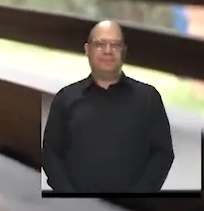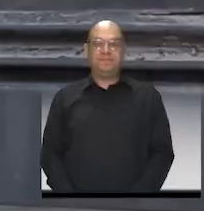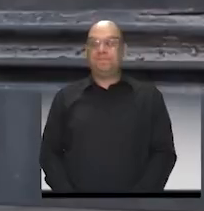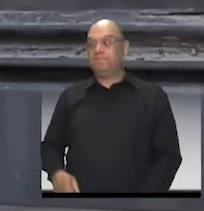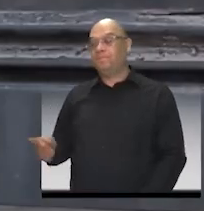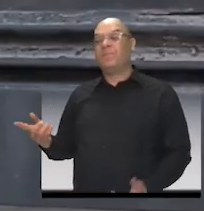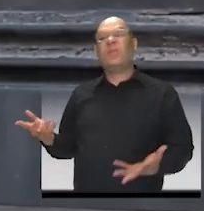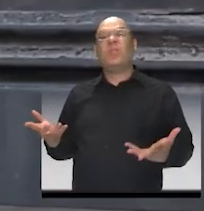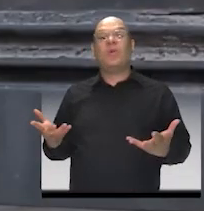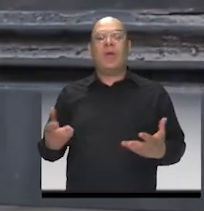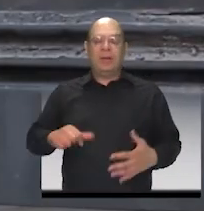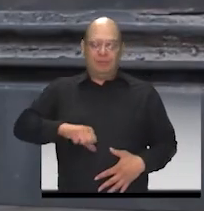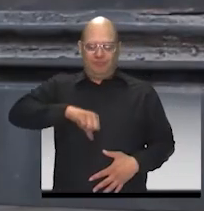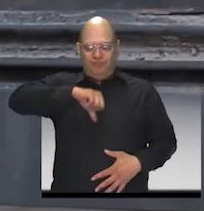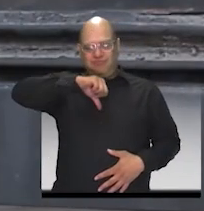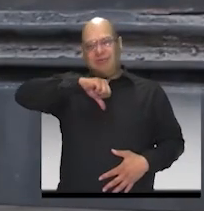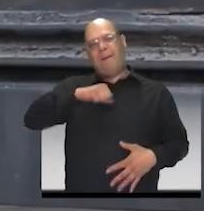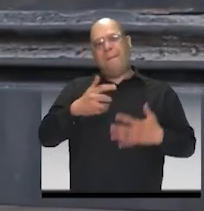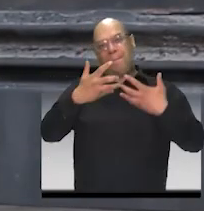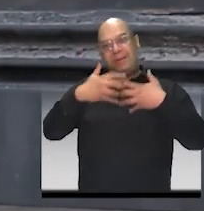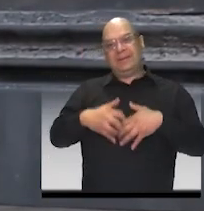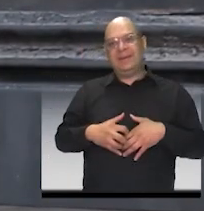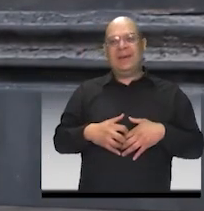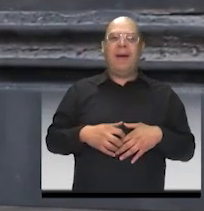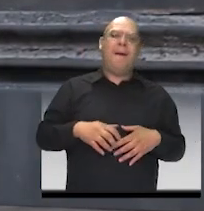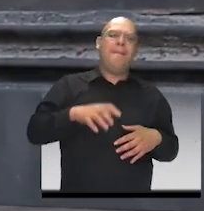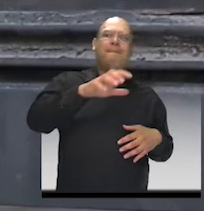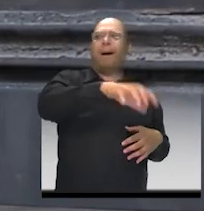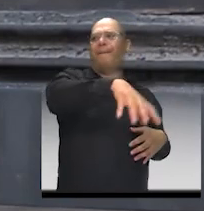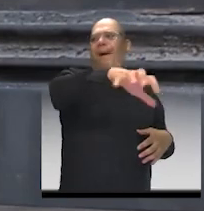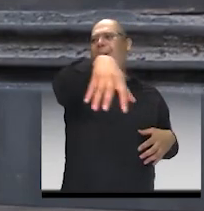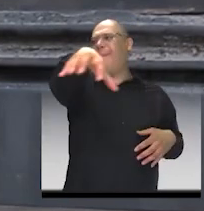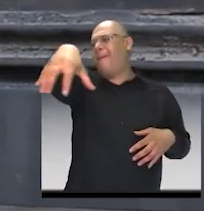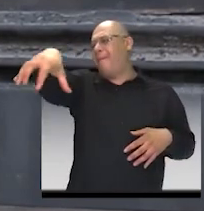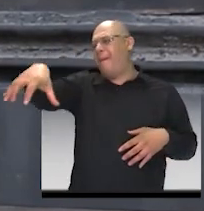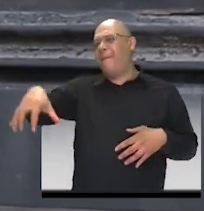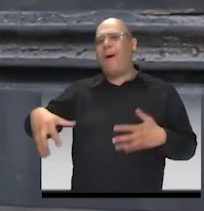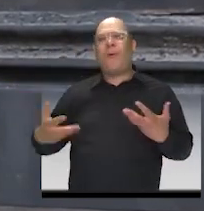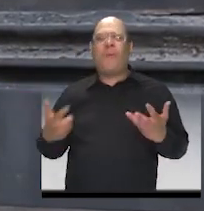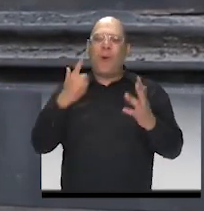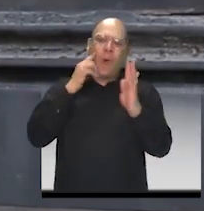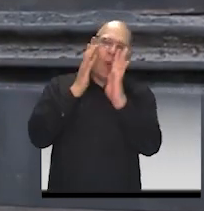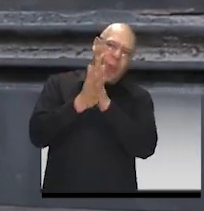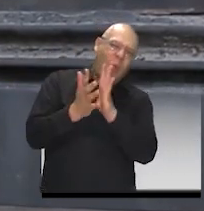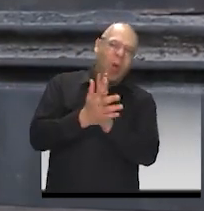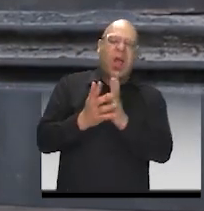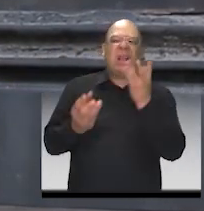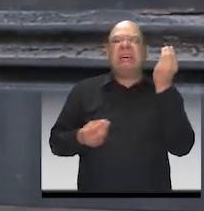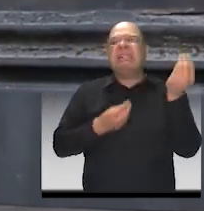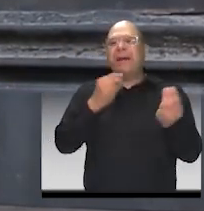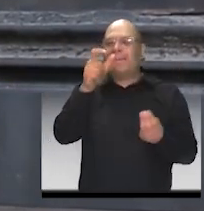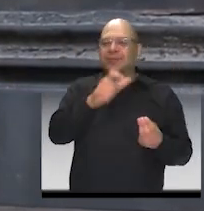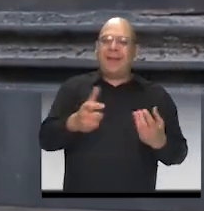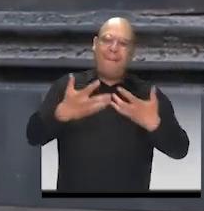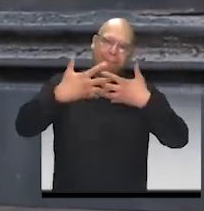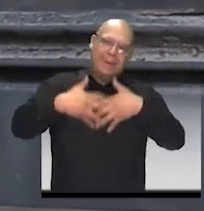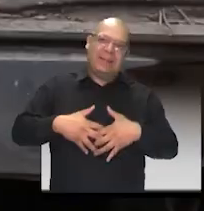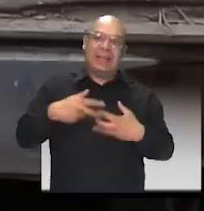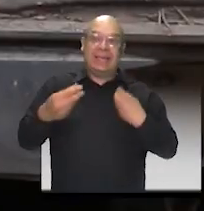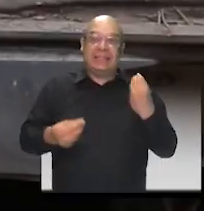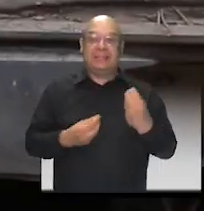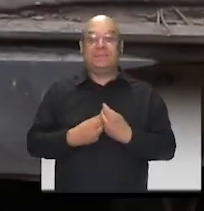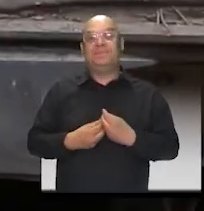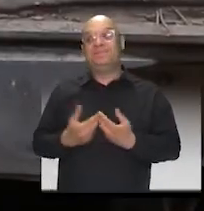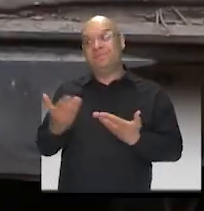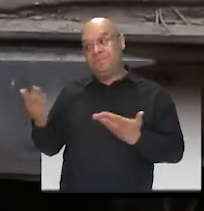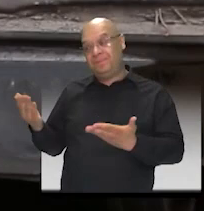Estamos en nuestra sección Orgullo Empresarial, seguimos recorriendo distintos puntos de la ciudad, conociendo qué es lo que hacen nuestros empresarios. Alcalde. Diana,